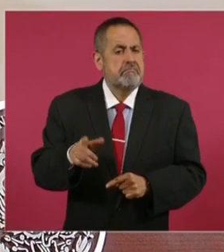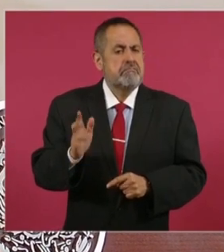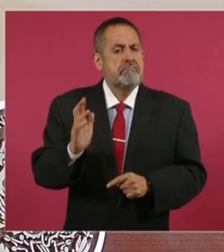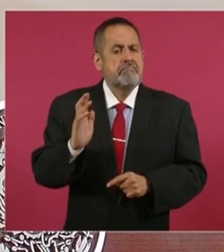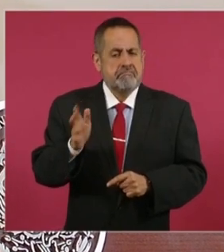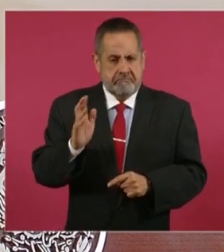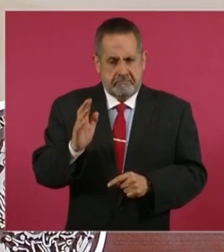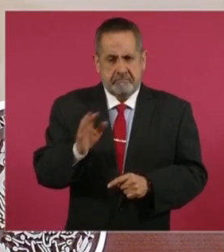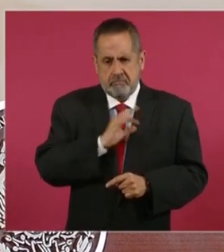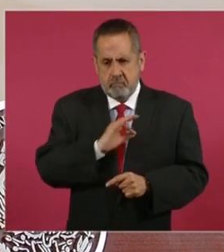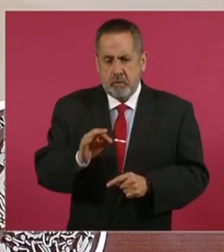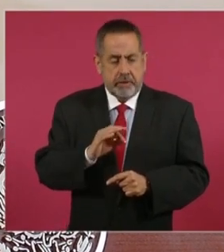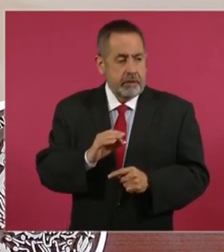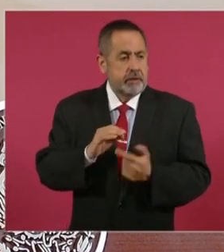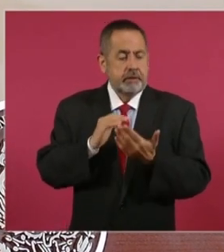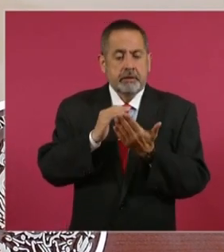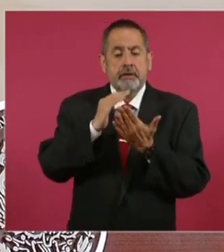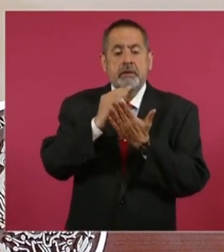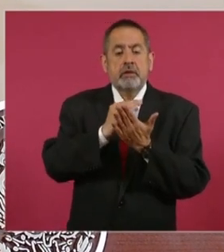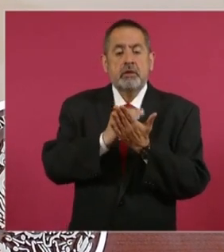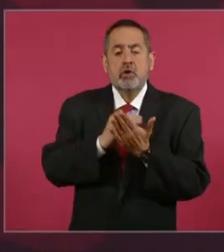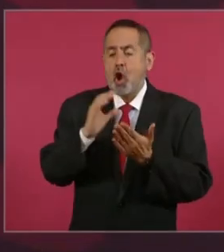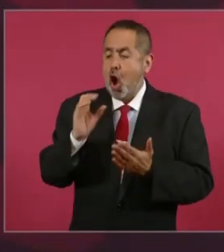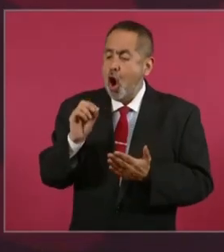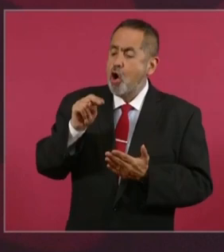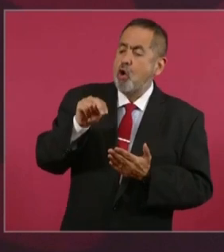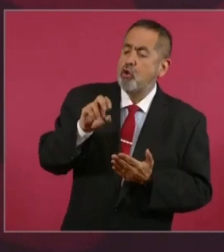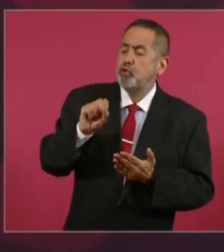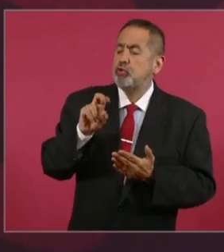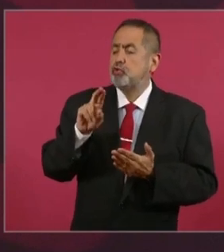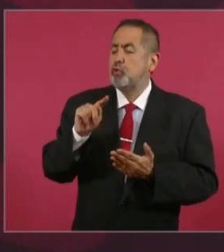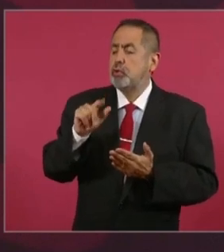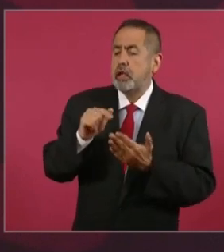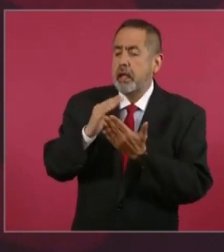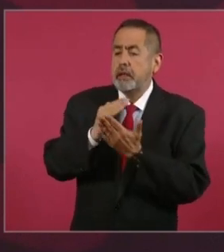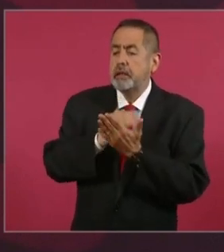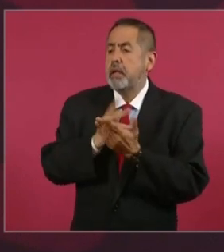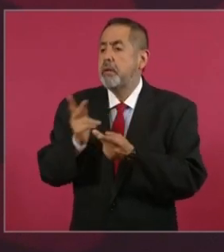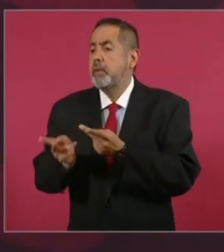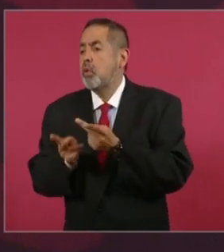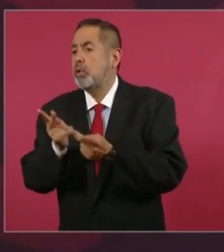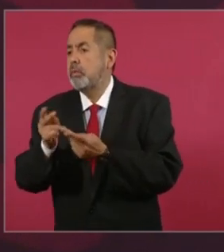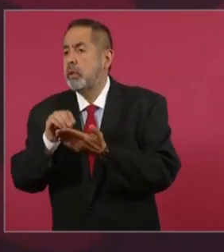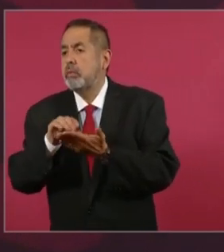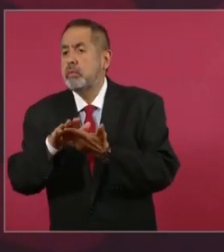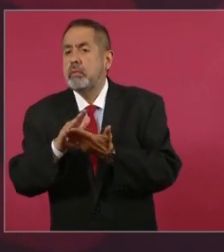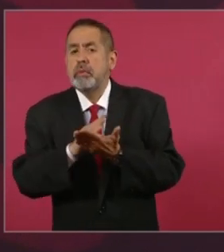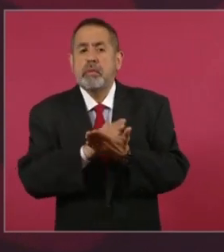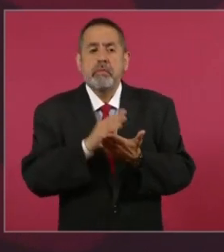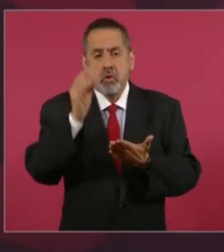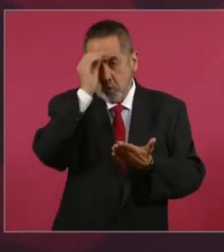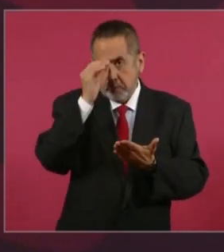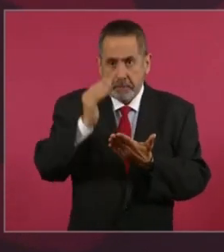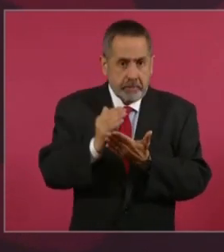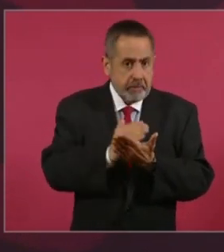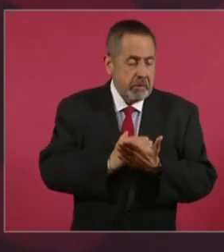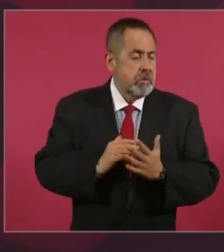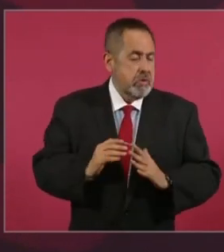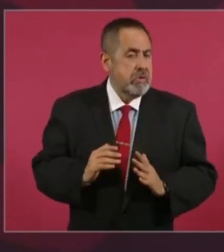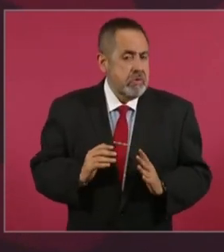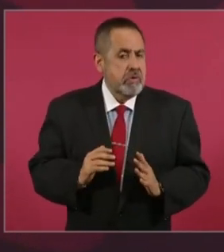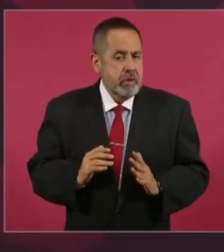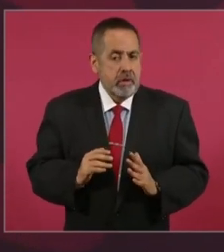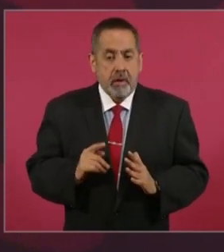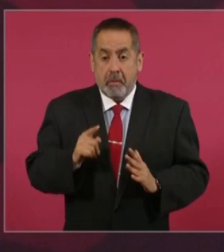llevar a cabo consultas ciudadanas, sin embargo, es muy alto el